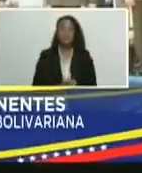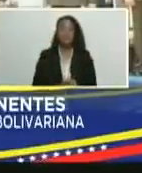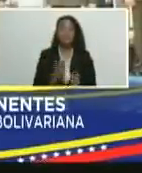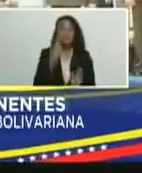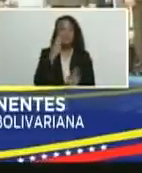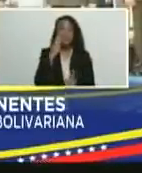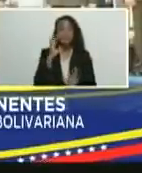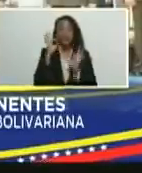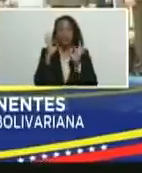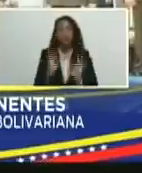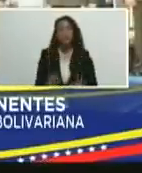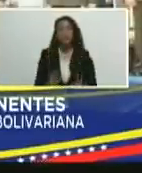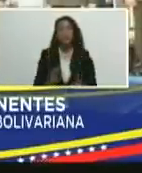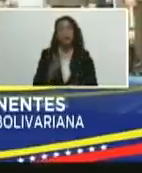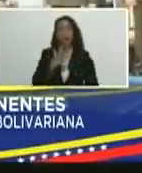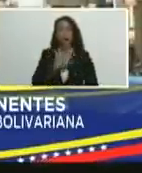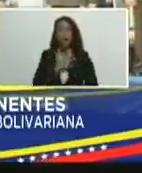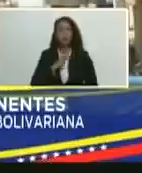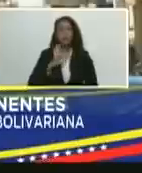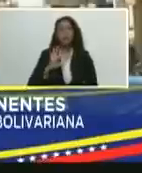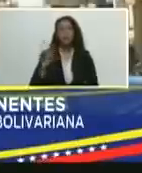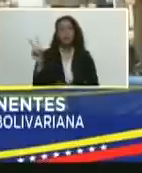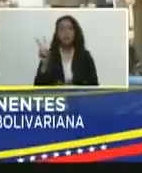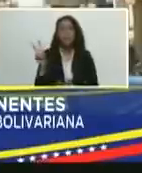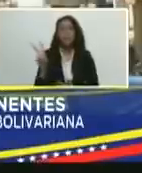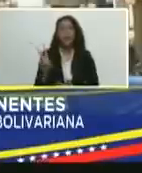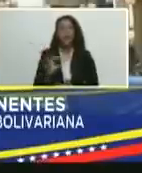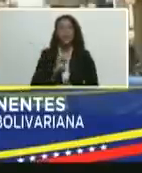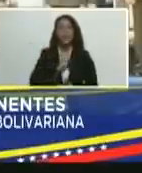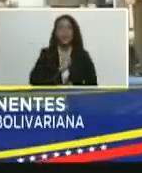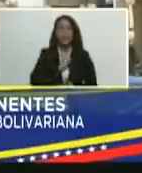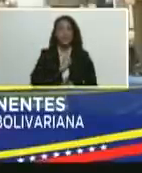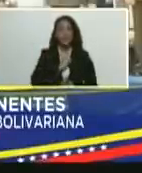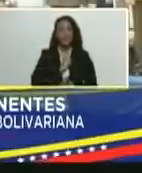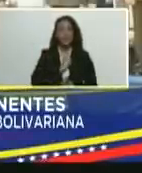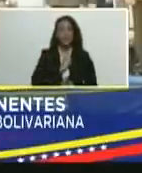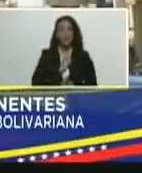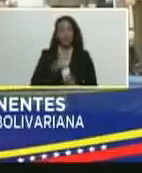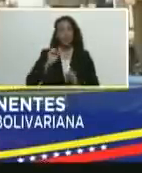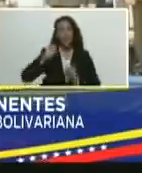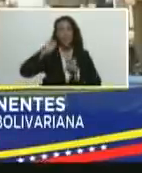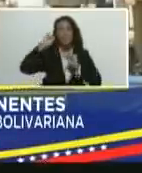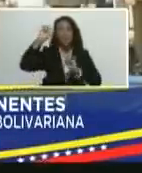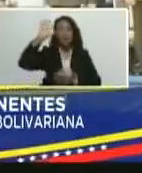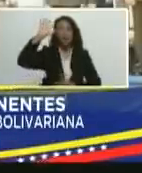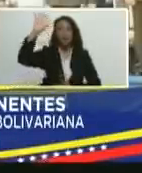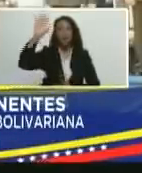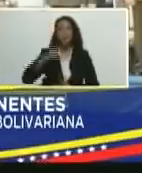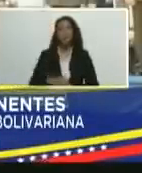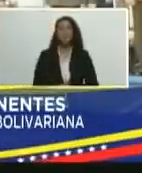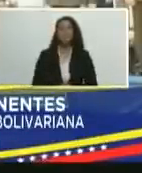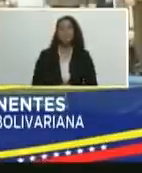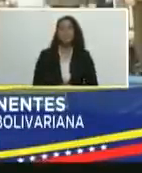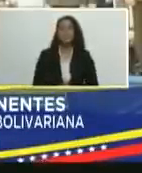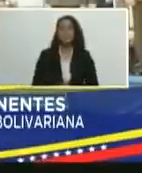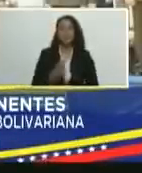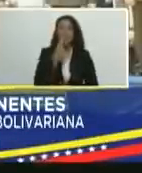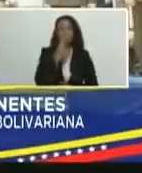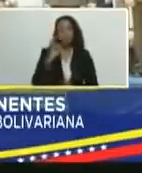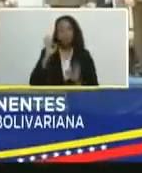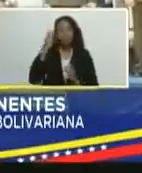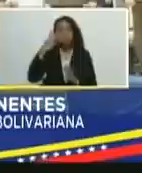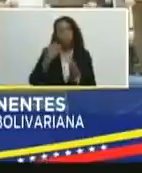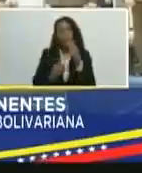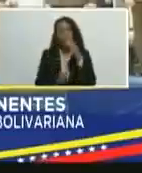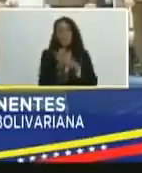de lo afirmativo venezolano, de la identidad de nuestra patria. Y un componente